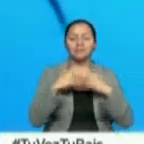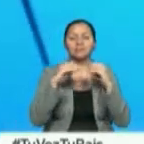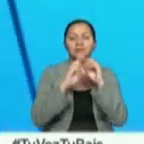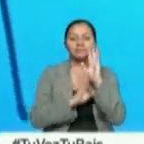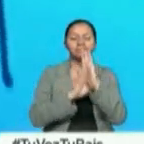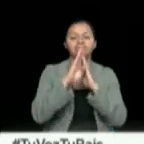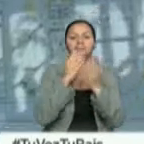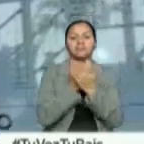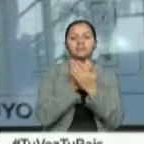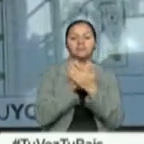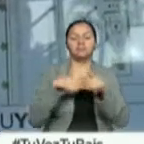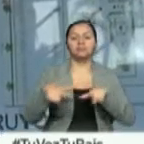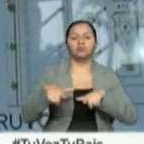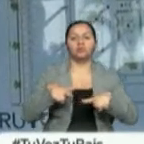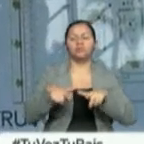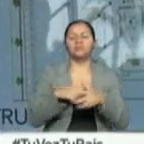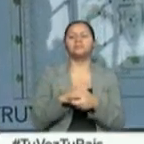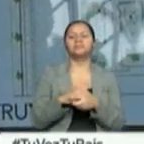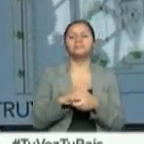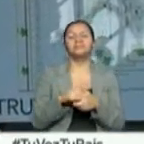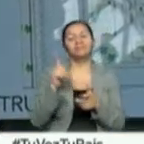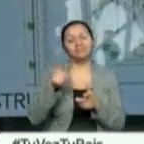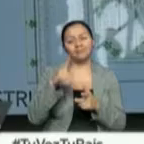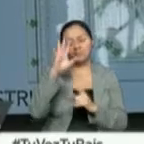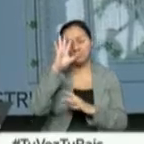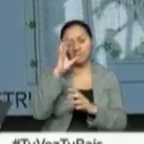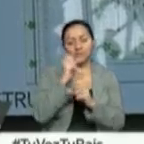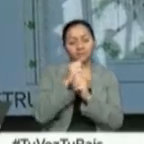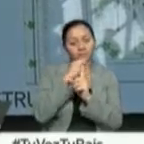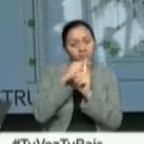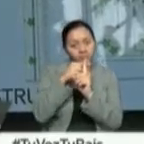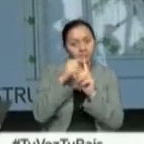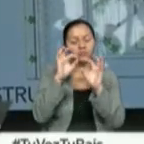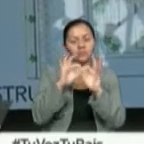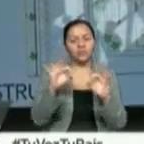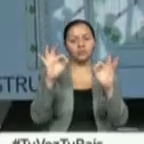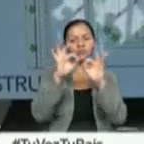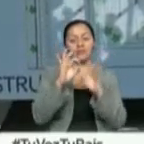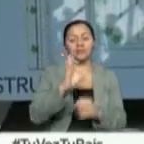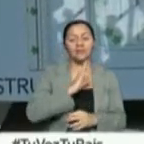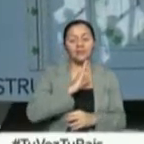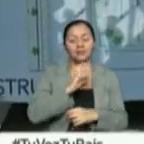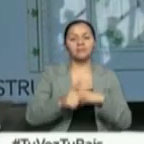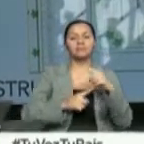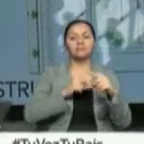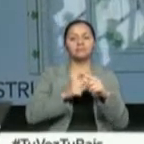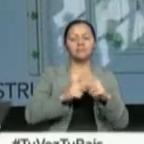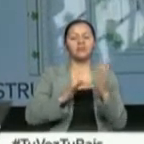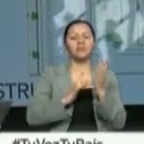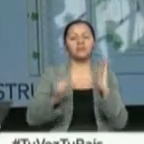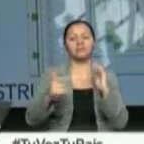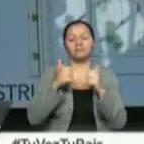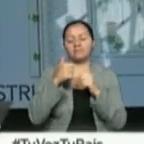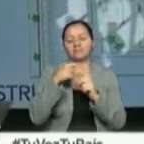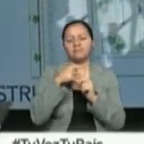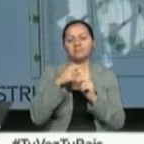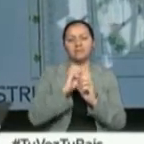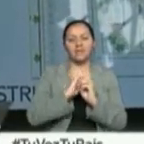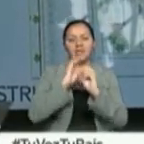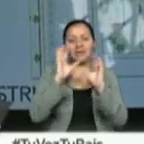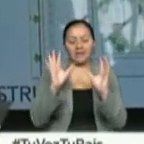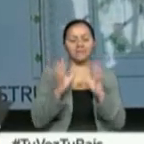económico de esta zona tenerle fe educación técnica y tecnológica y eso lo que estamos haciendo